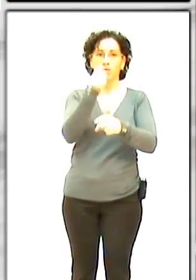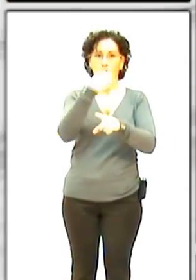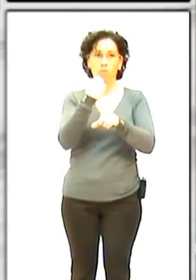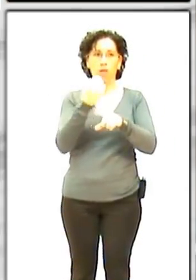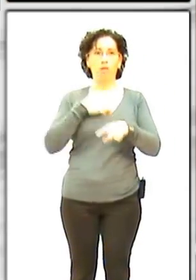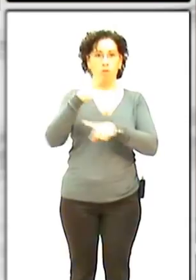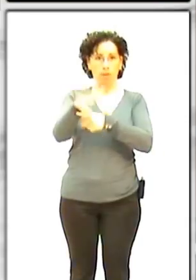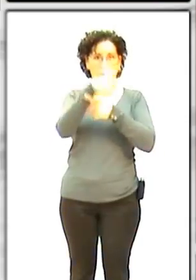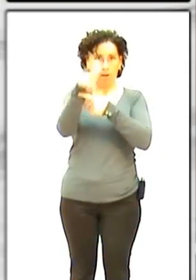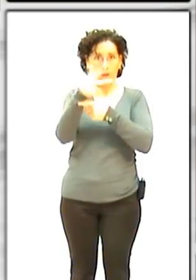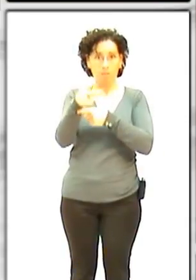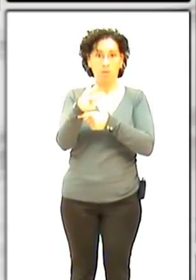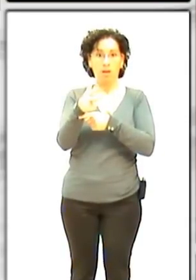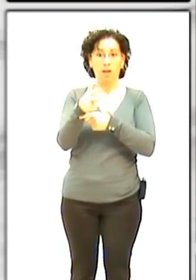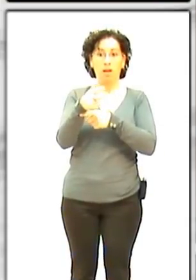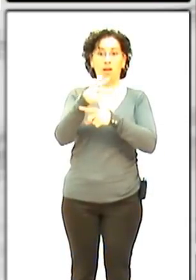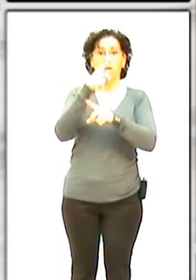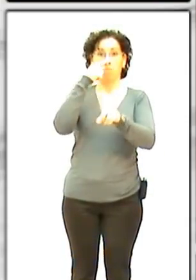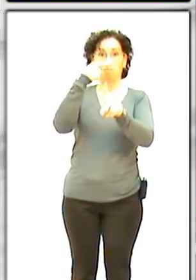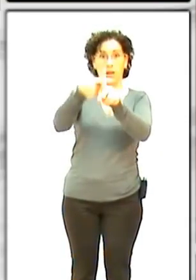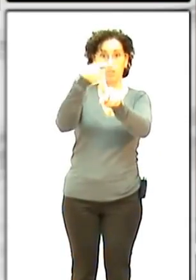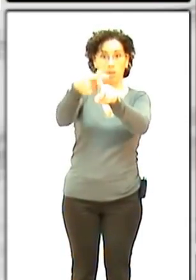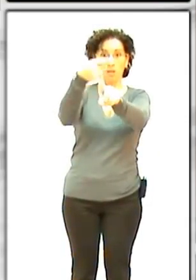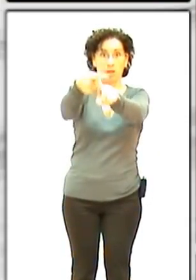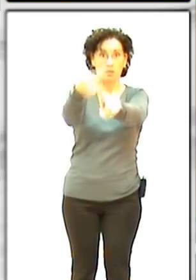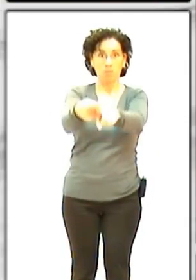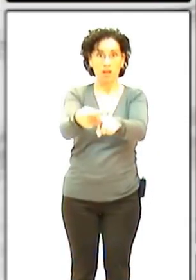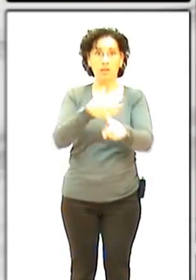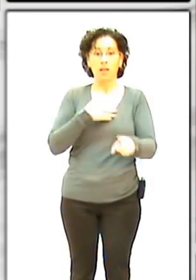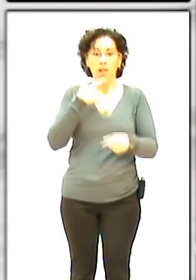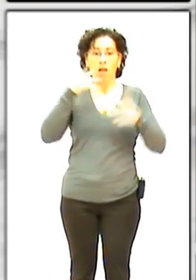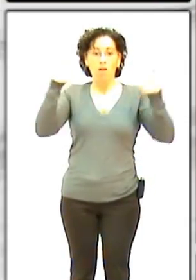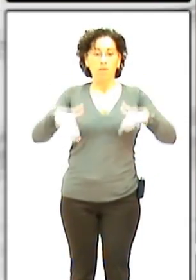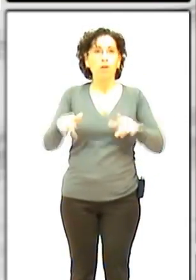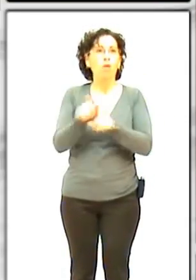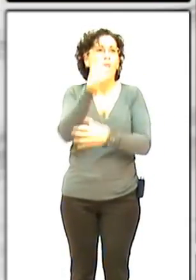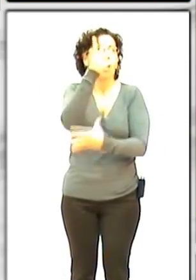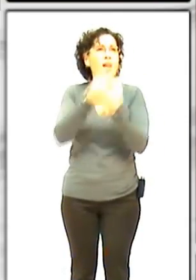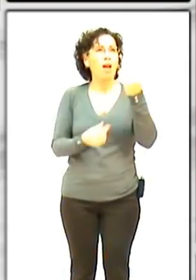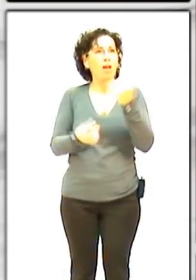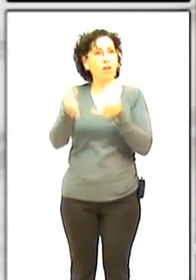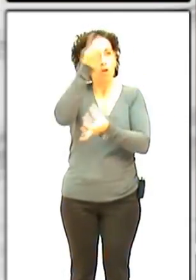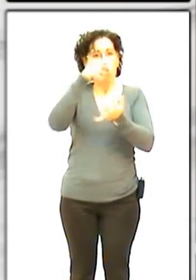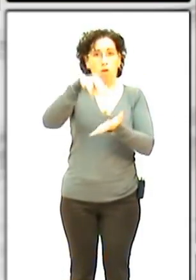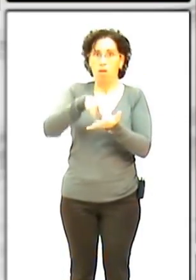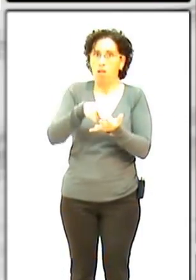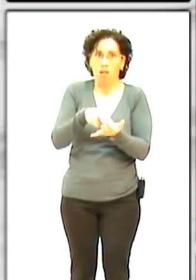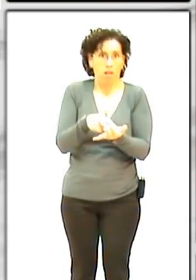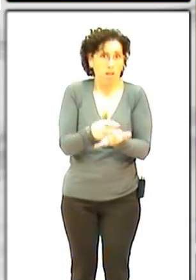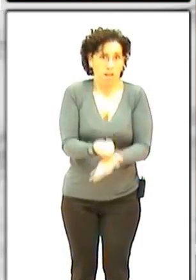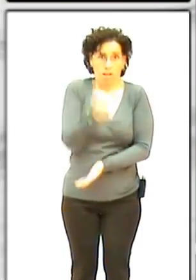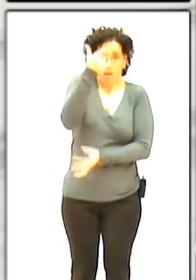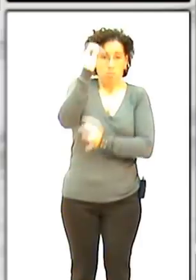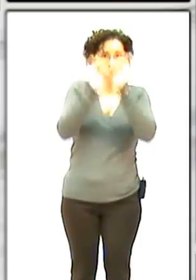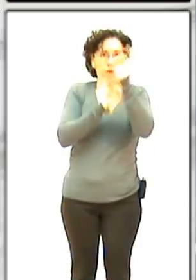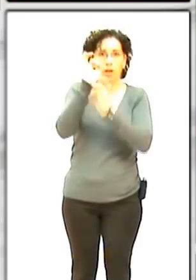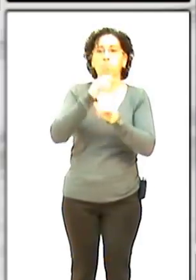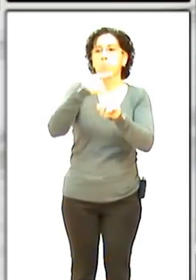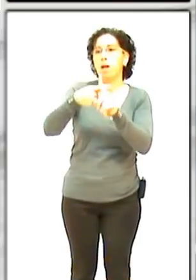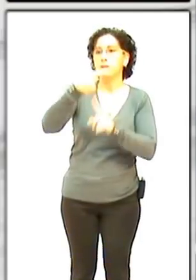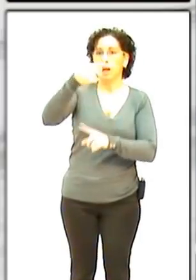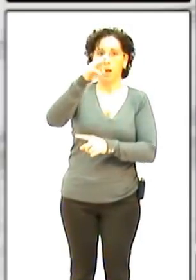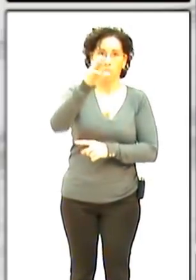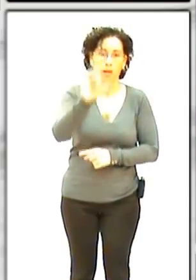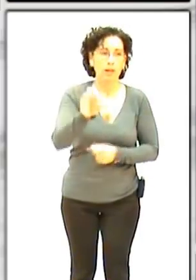de mi cámara local y las caso, ya tengo un error de posición mínimo, por ejemplo, ¿no? Además del de GPS, de los movimientos